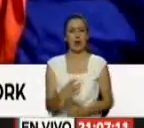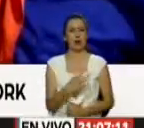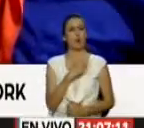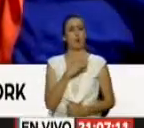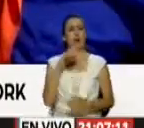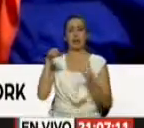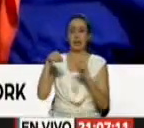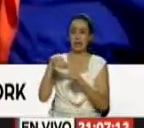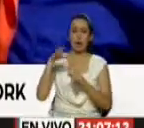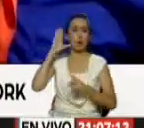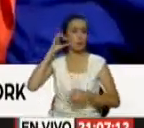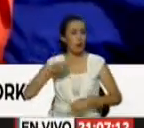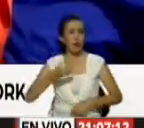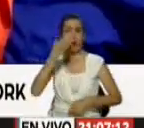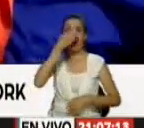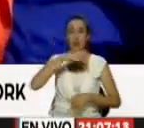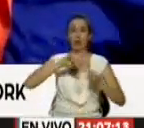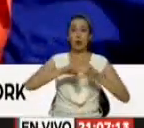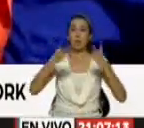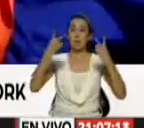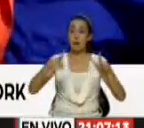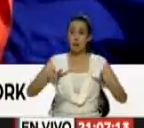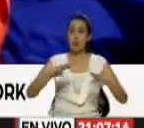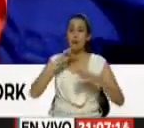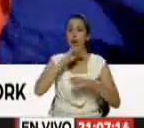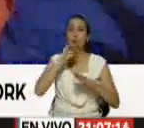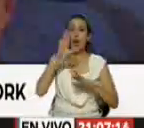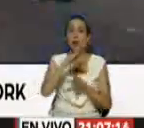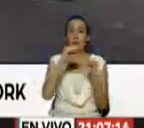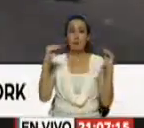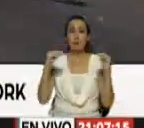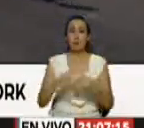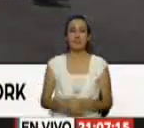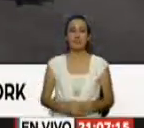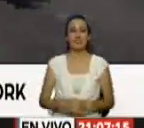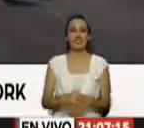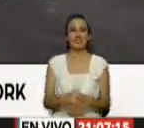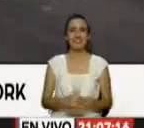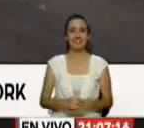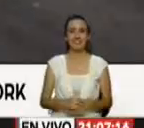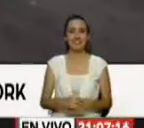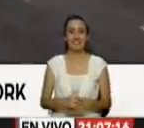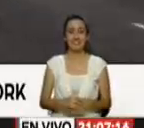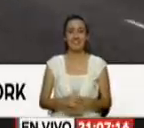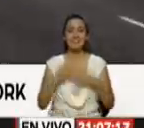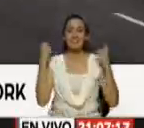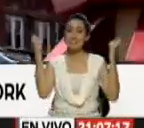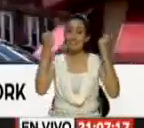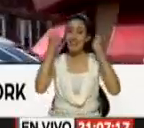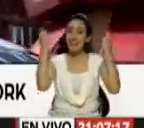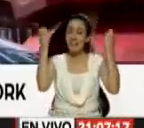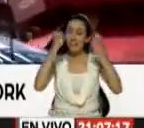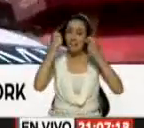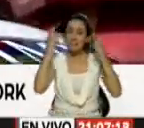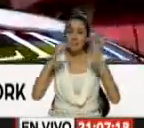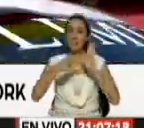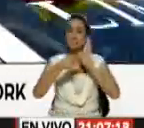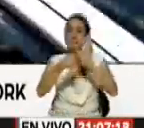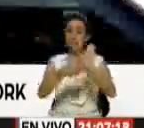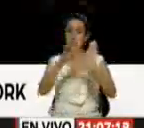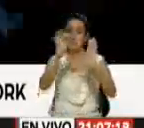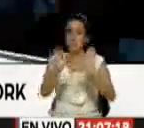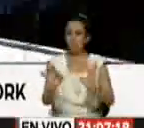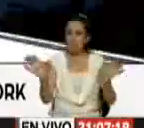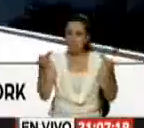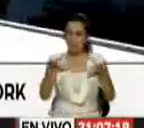de Quito, de Cuenca, de Ambato y también están los del Puyo. Esta fiesta nacional es una flor del Ecuador presente que con su